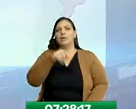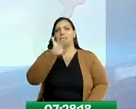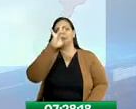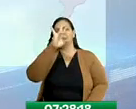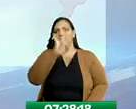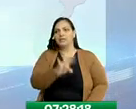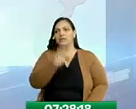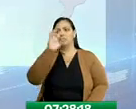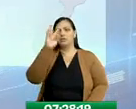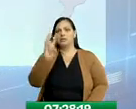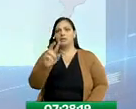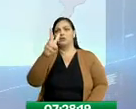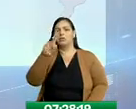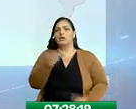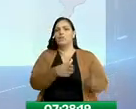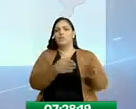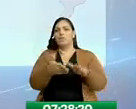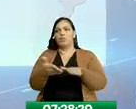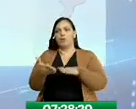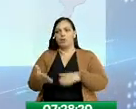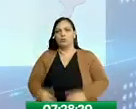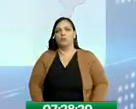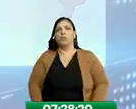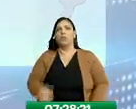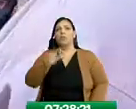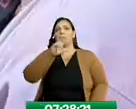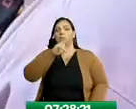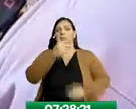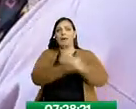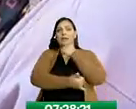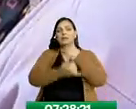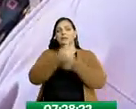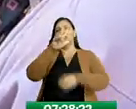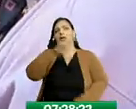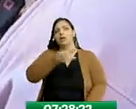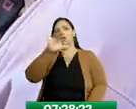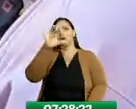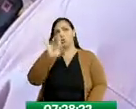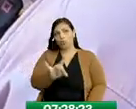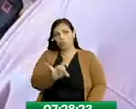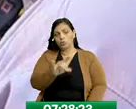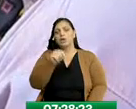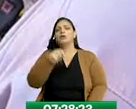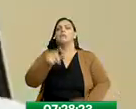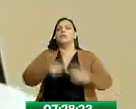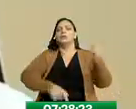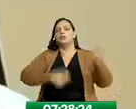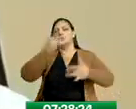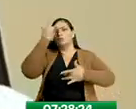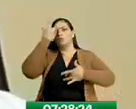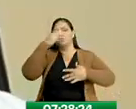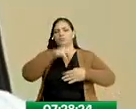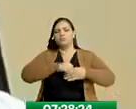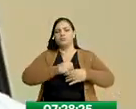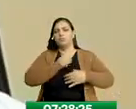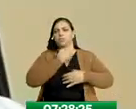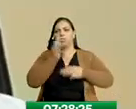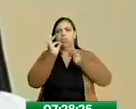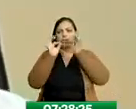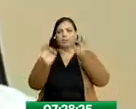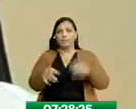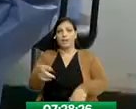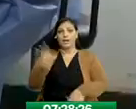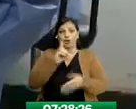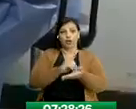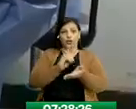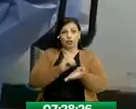en 38 países donde se han reportado los casos. Para el clínico infectólogo ecuatoriano Washington Alemán, la alerta